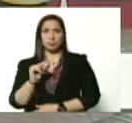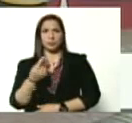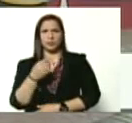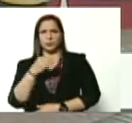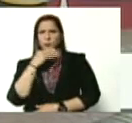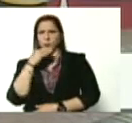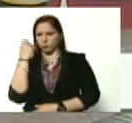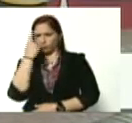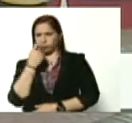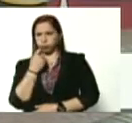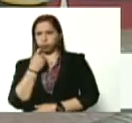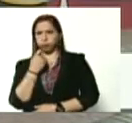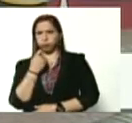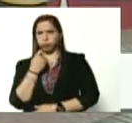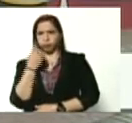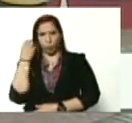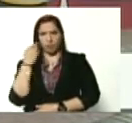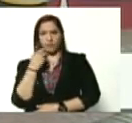molestó